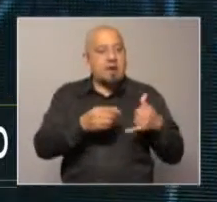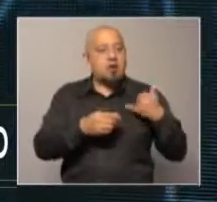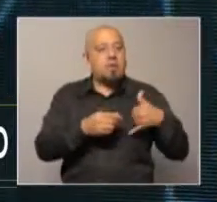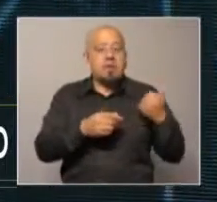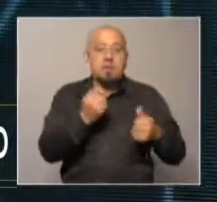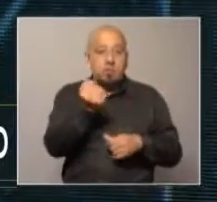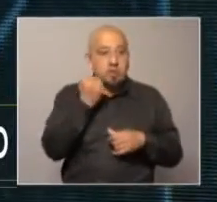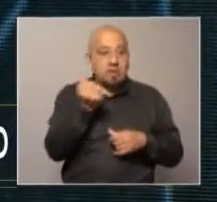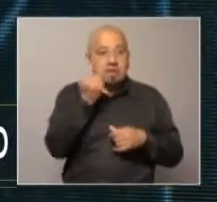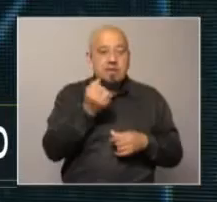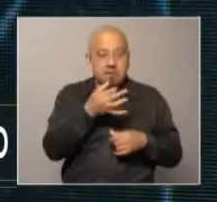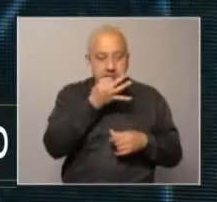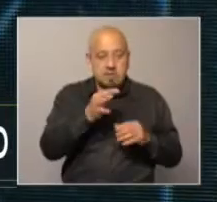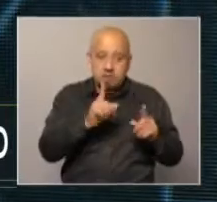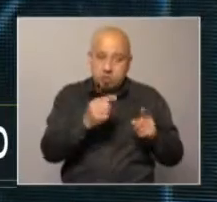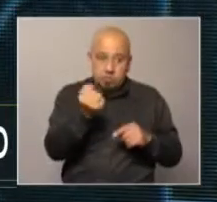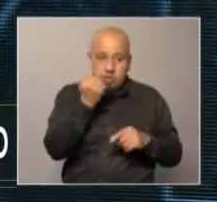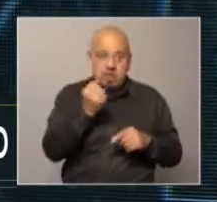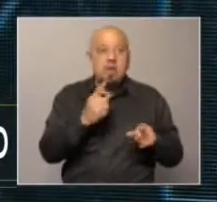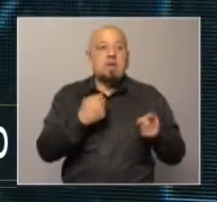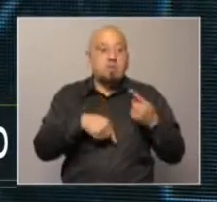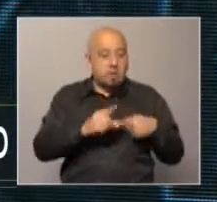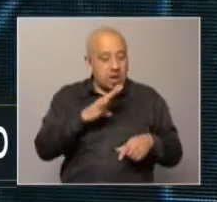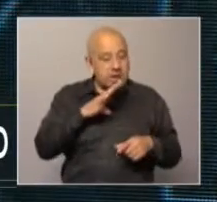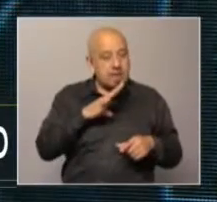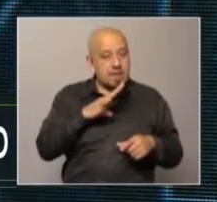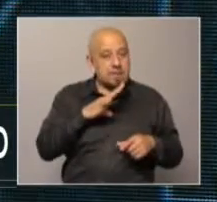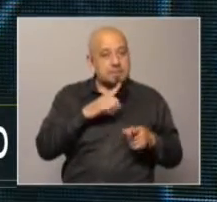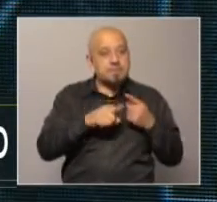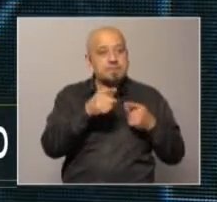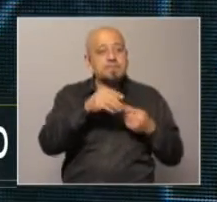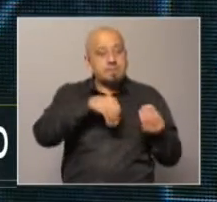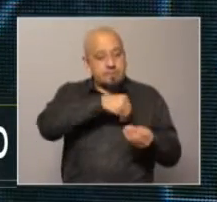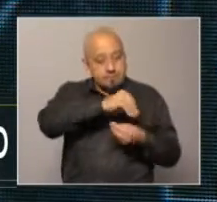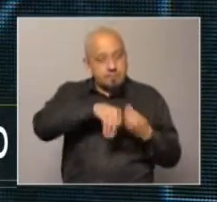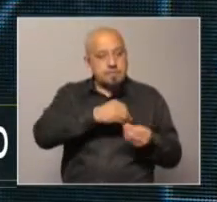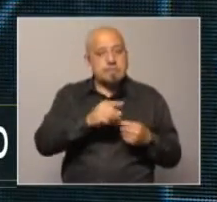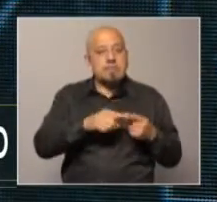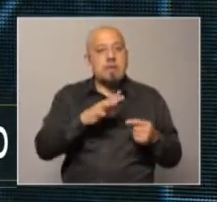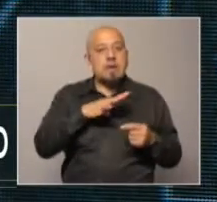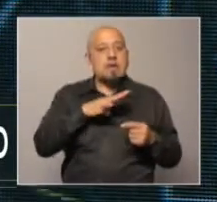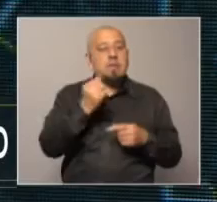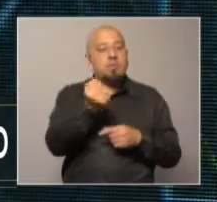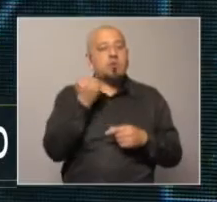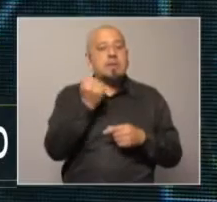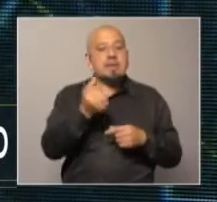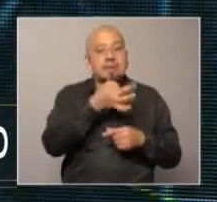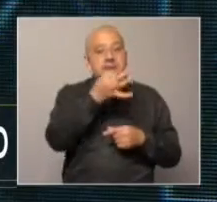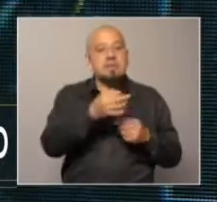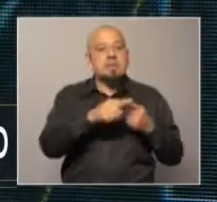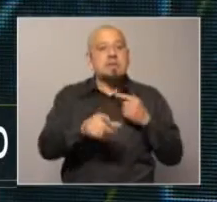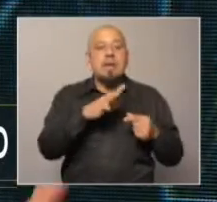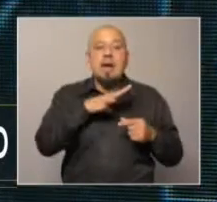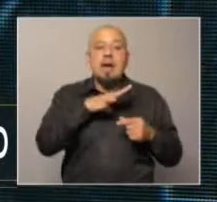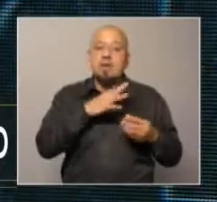es importante para no criminalizar. Sin embargo, ocurren cosas dentro de las familias. También es importante hablar en plural, porque